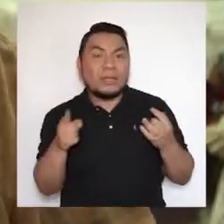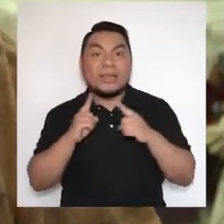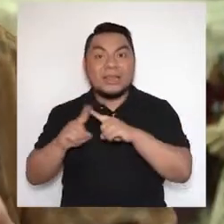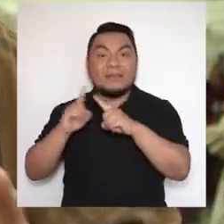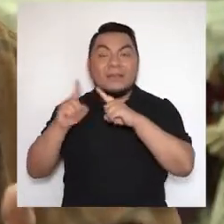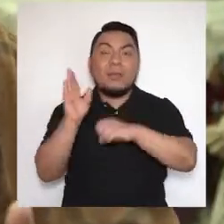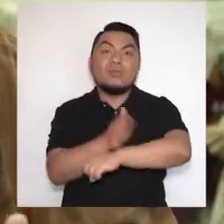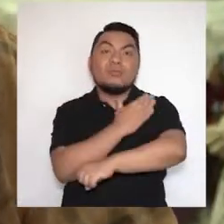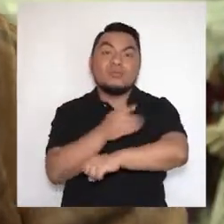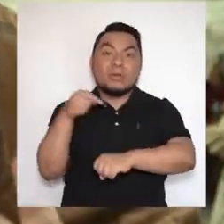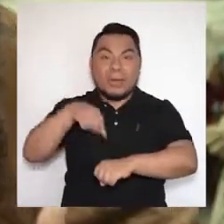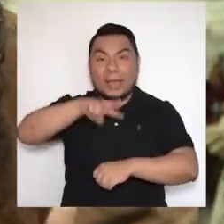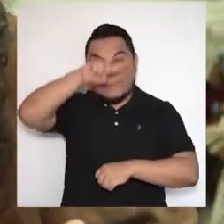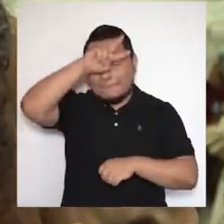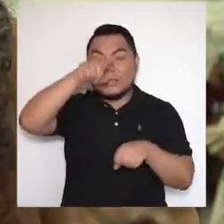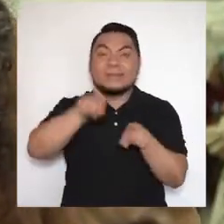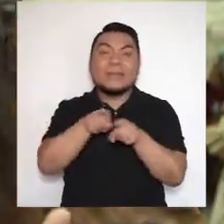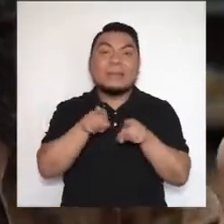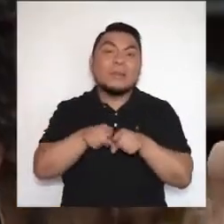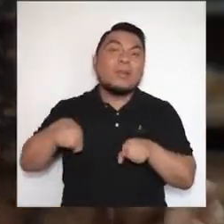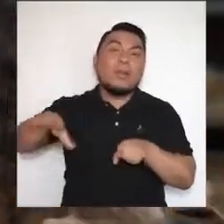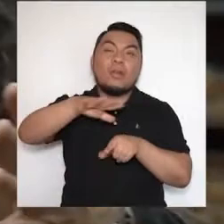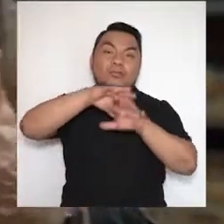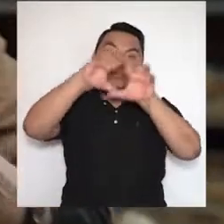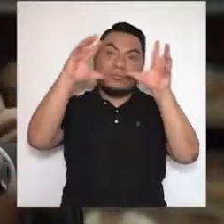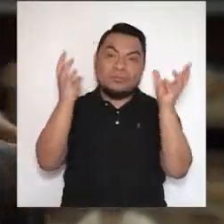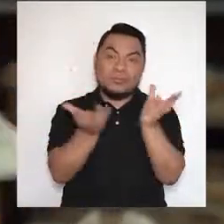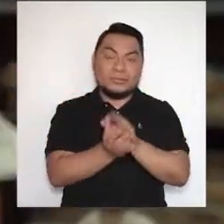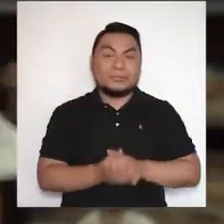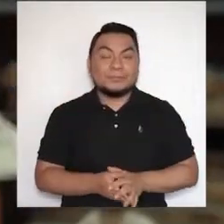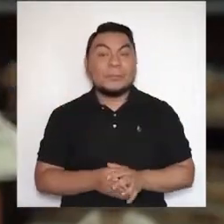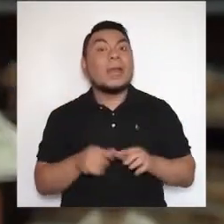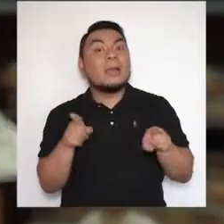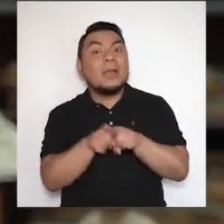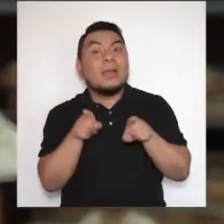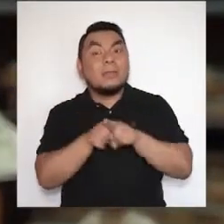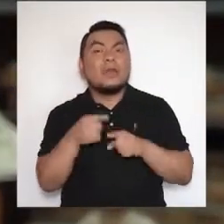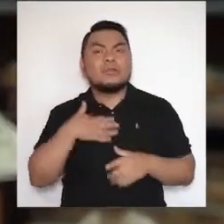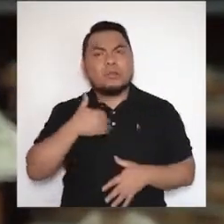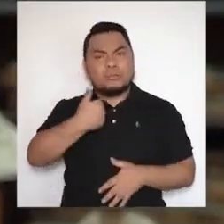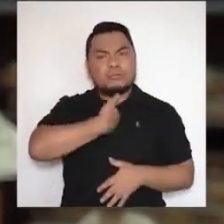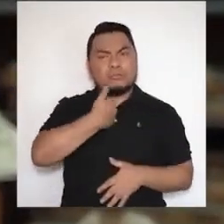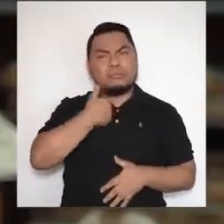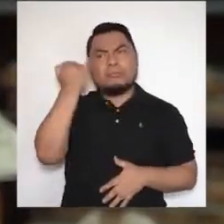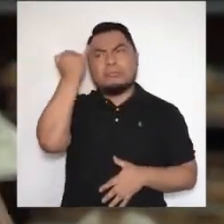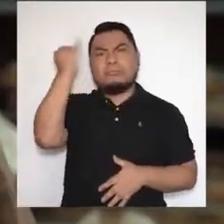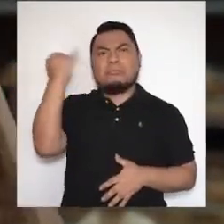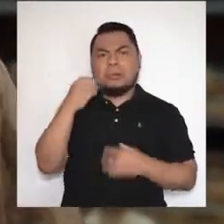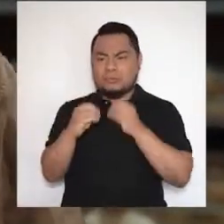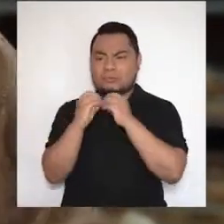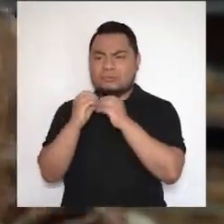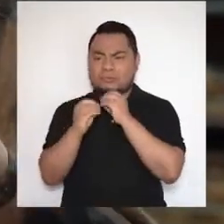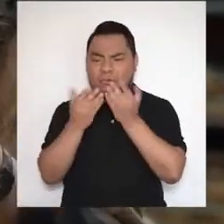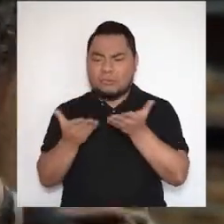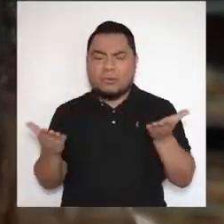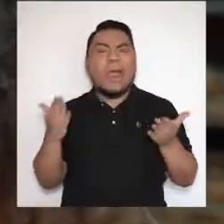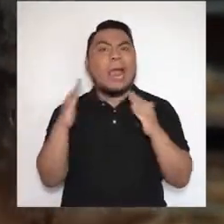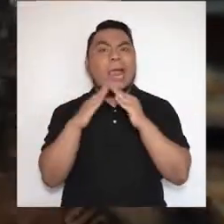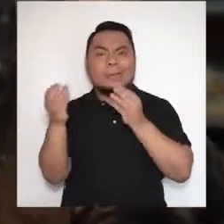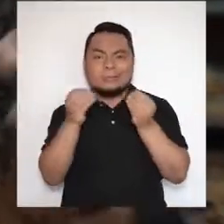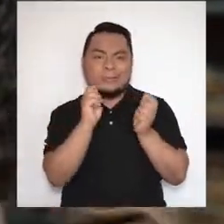diferentes músicas que hay en el Perú y en el mundo. También construimos nuestros instrumentos con materiales que hay en casa y